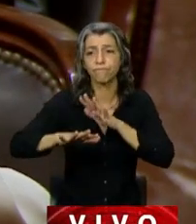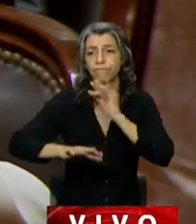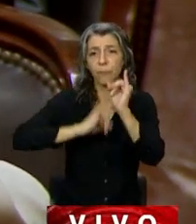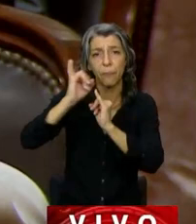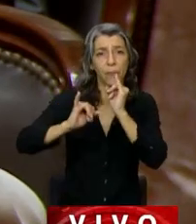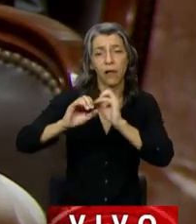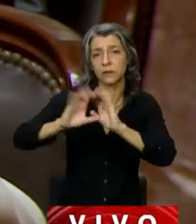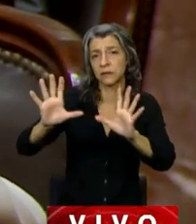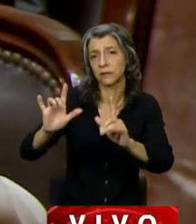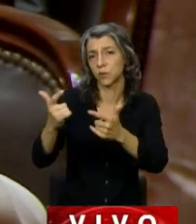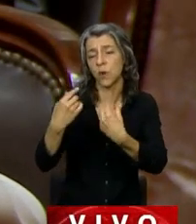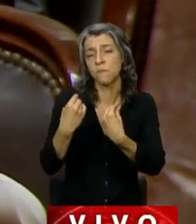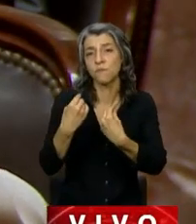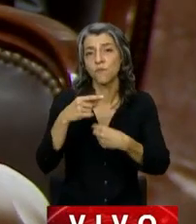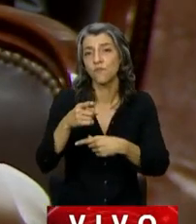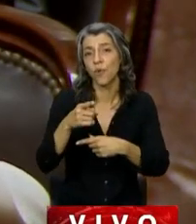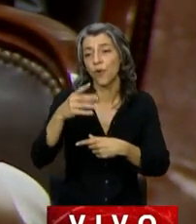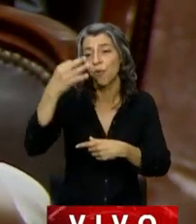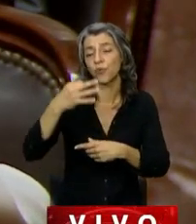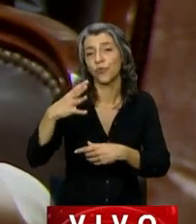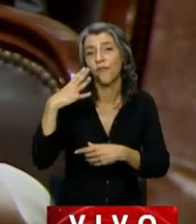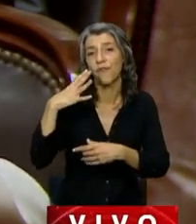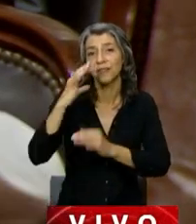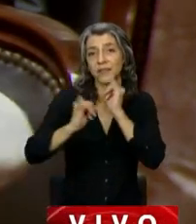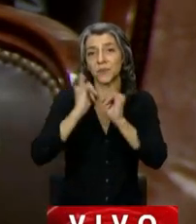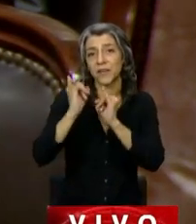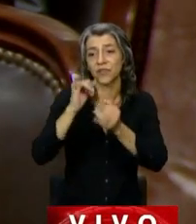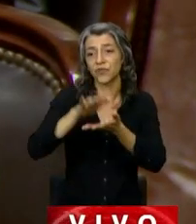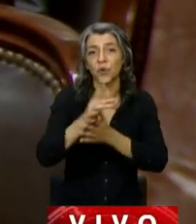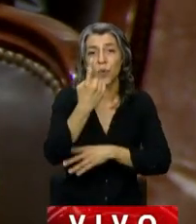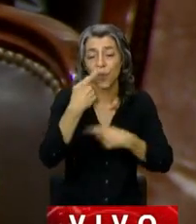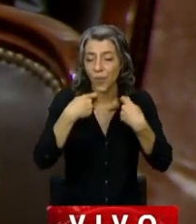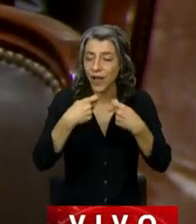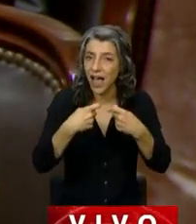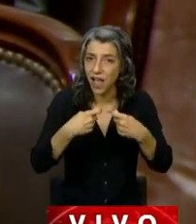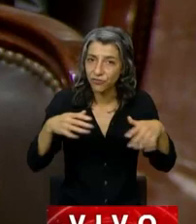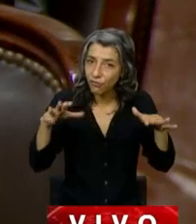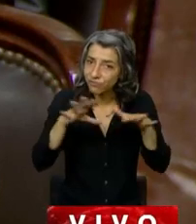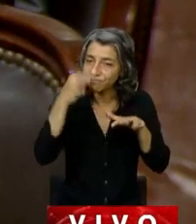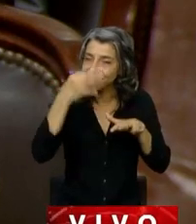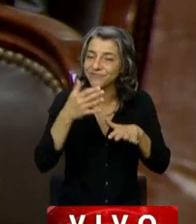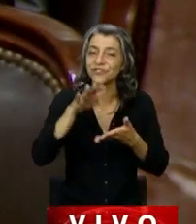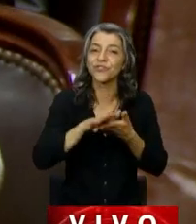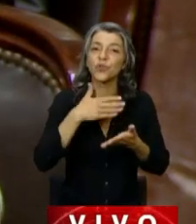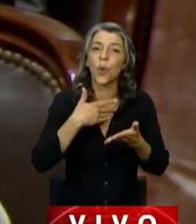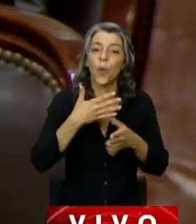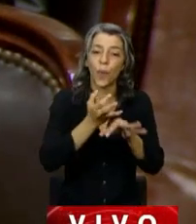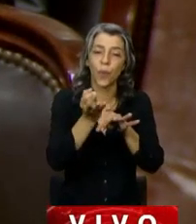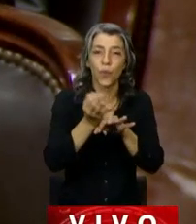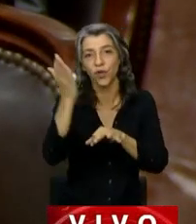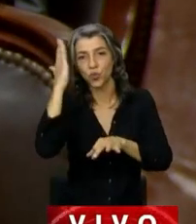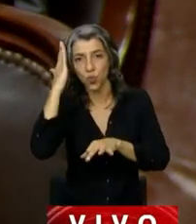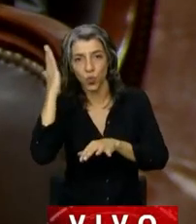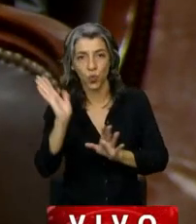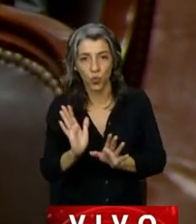omite una parte importante del gasto de la función de educación y de cultura. Y es